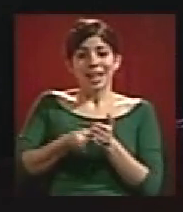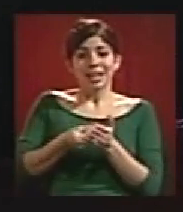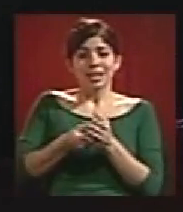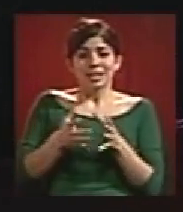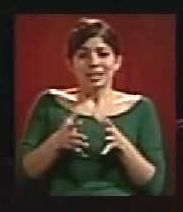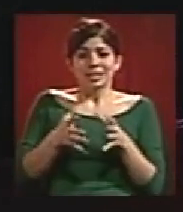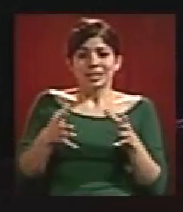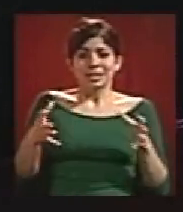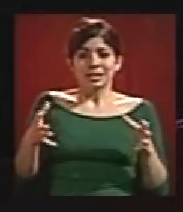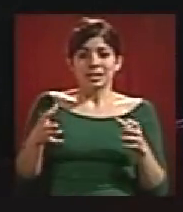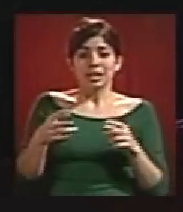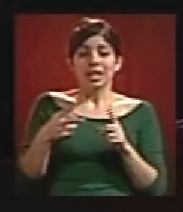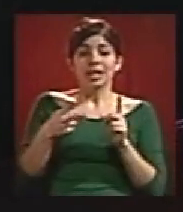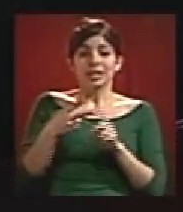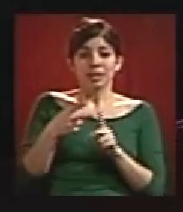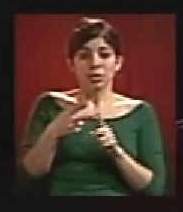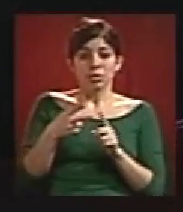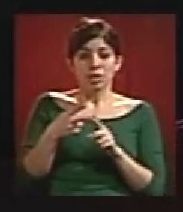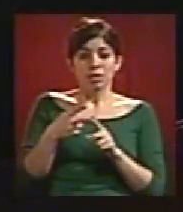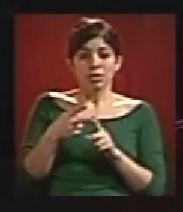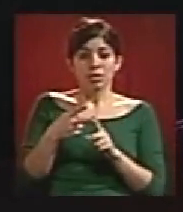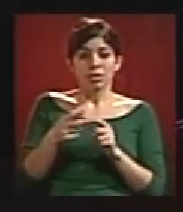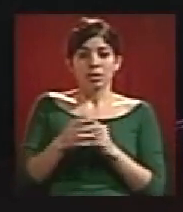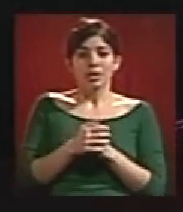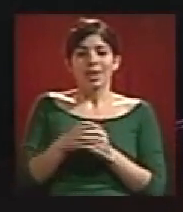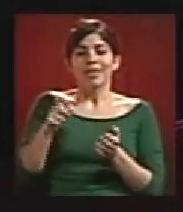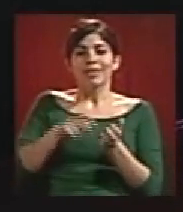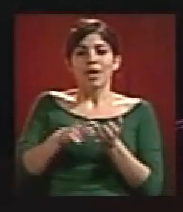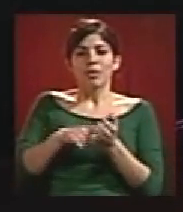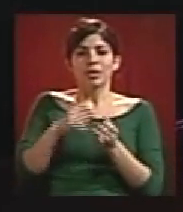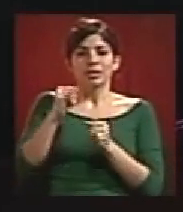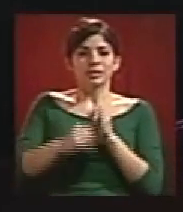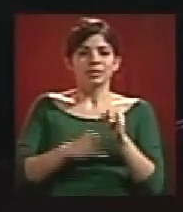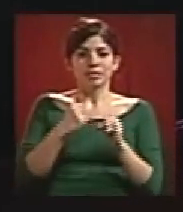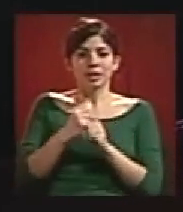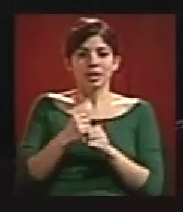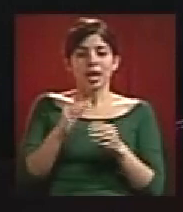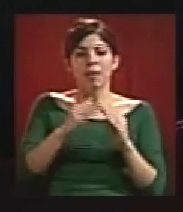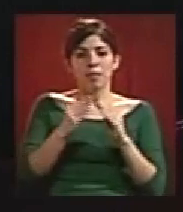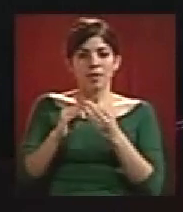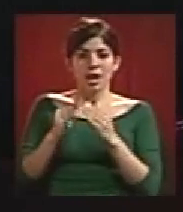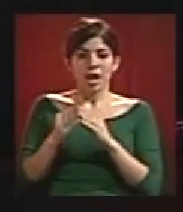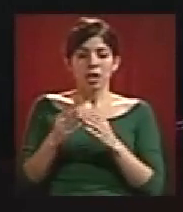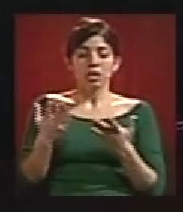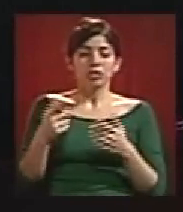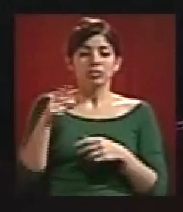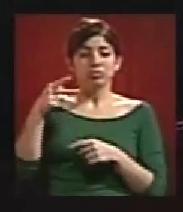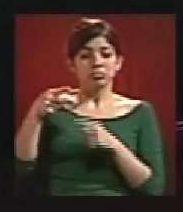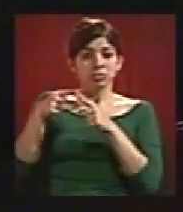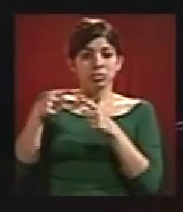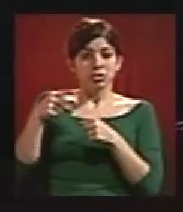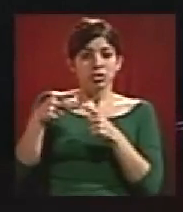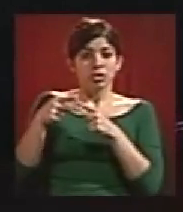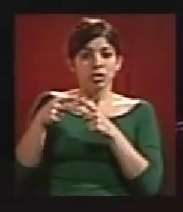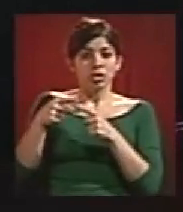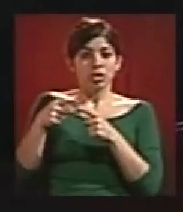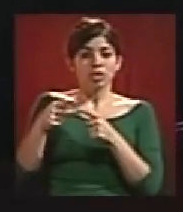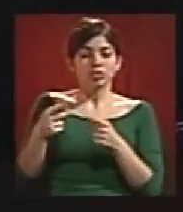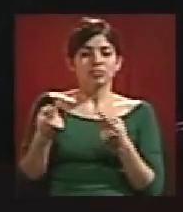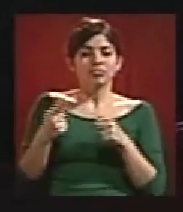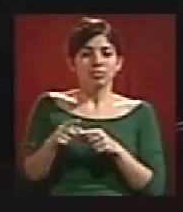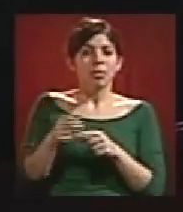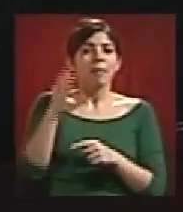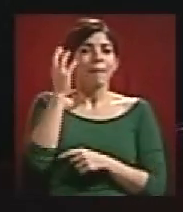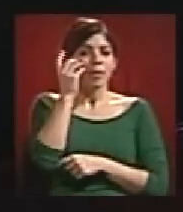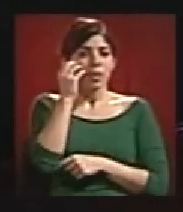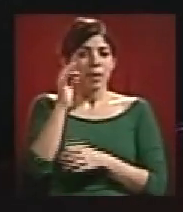¿verdad?, y por otro lado había burbujas inflacionarias en el sector inmobiliario. Entonces son como antecedentes como preocupantes, ¿verdad?, sumado a los